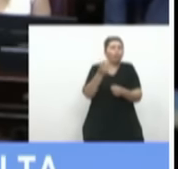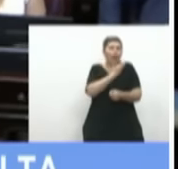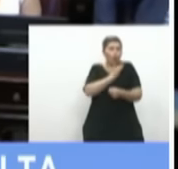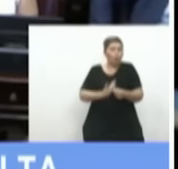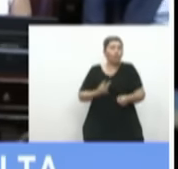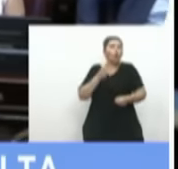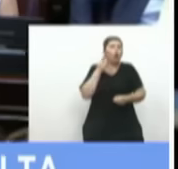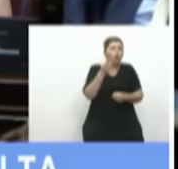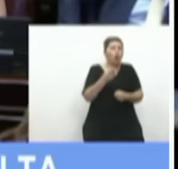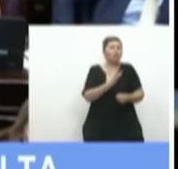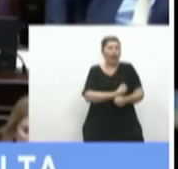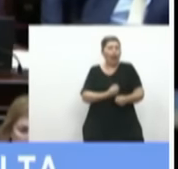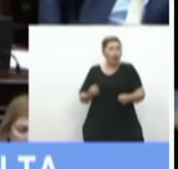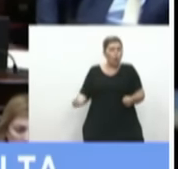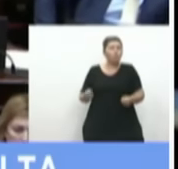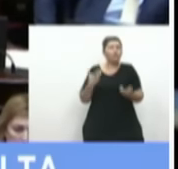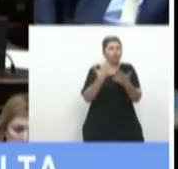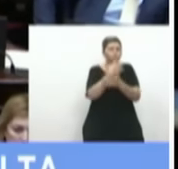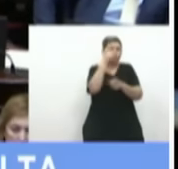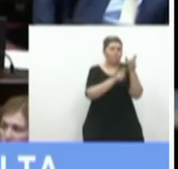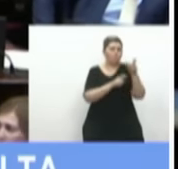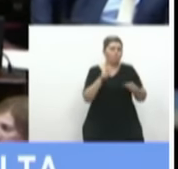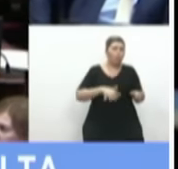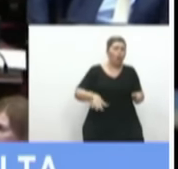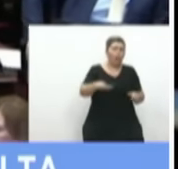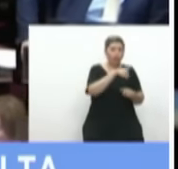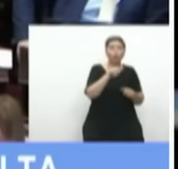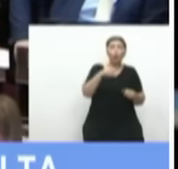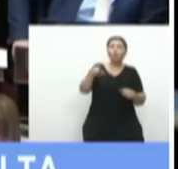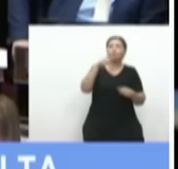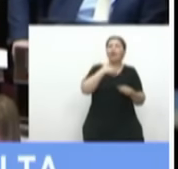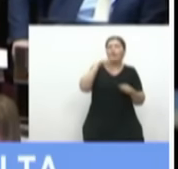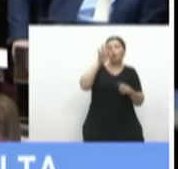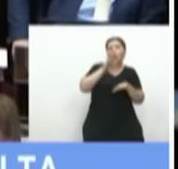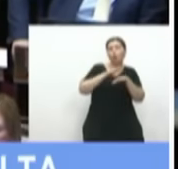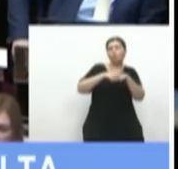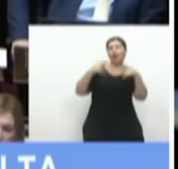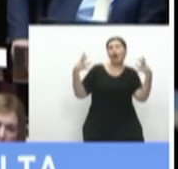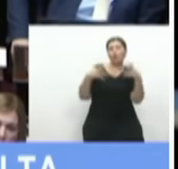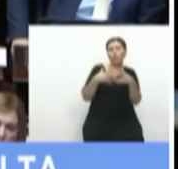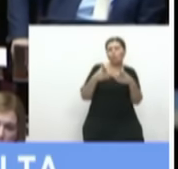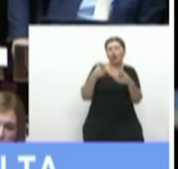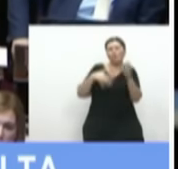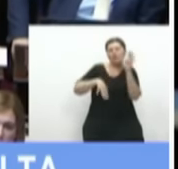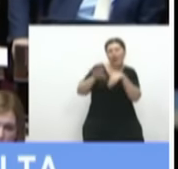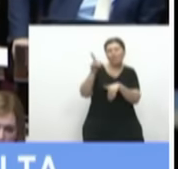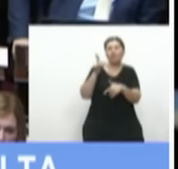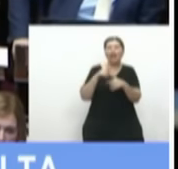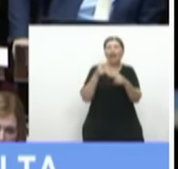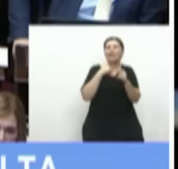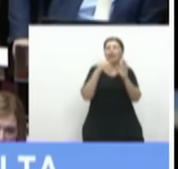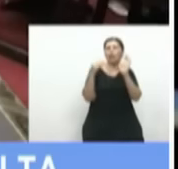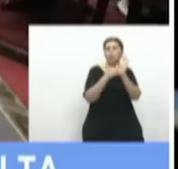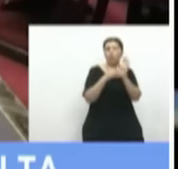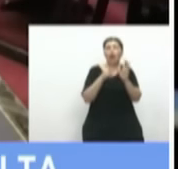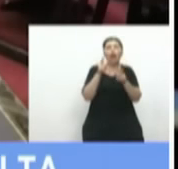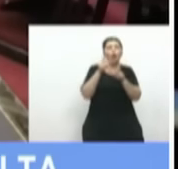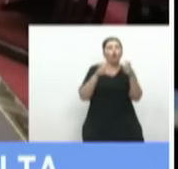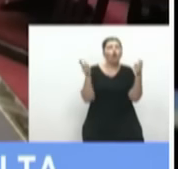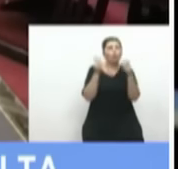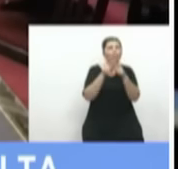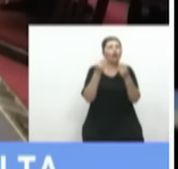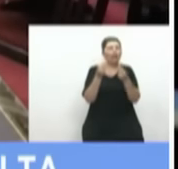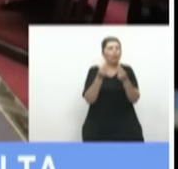Está rogando, deseando, orando, pidiendo, implorando que fracase. El peronismo todavía no